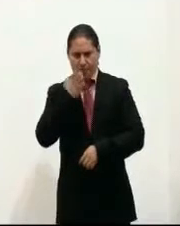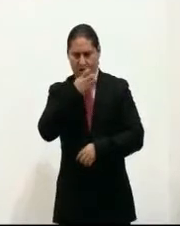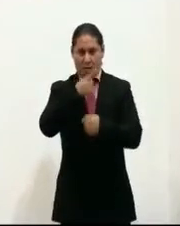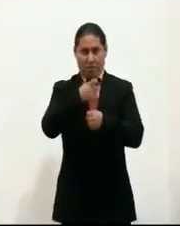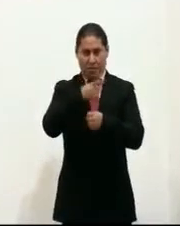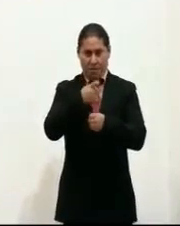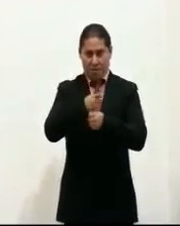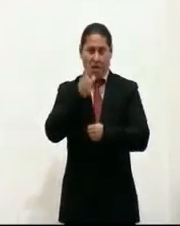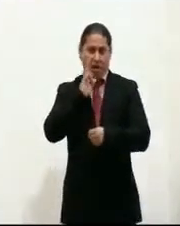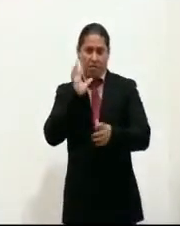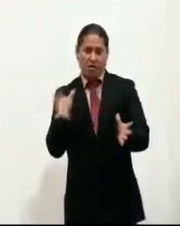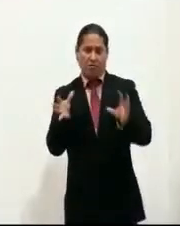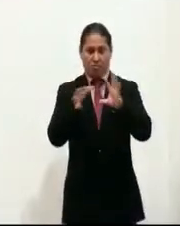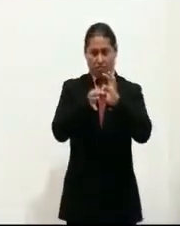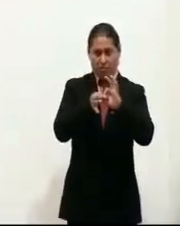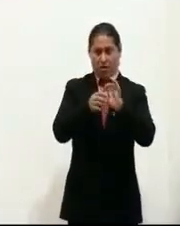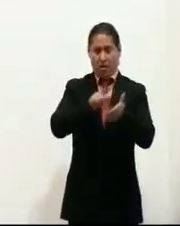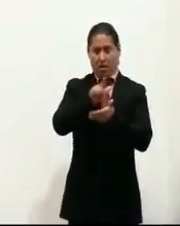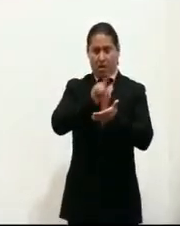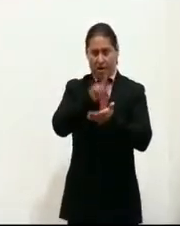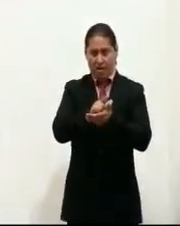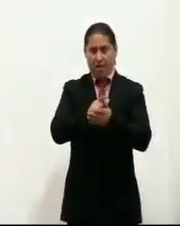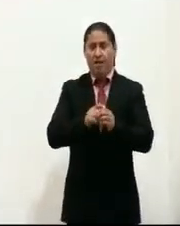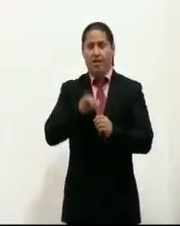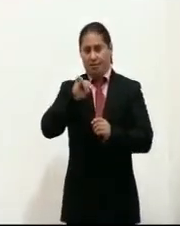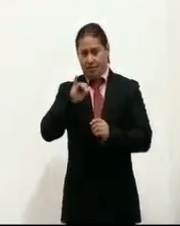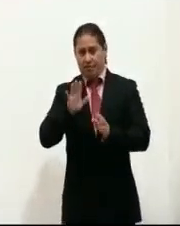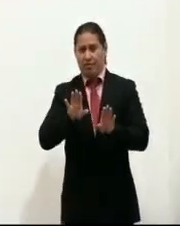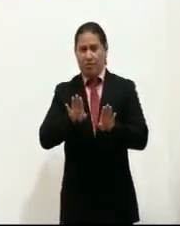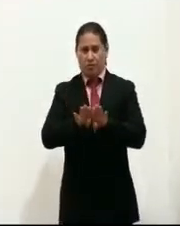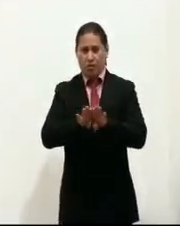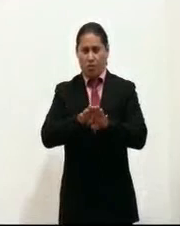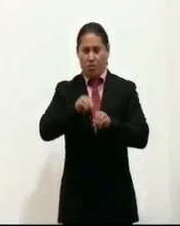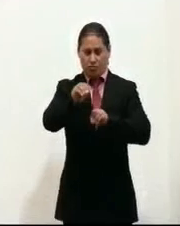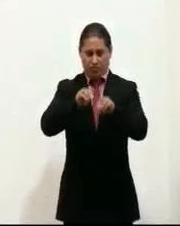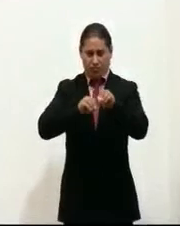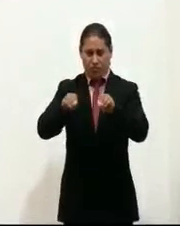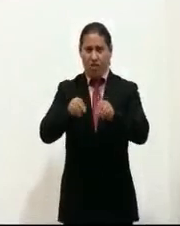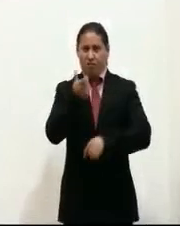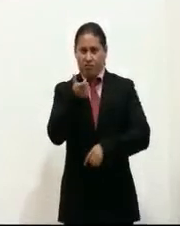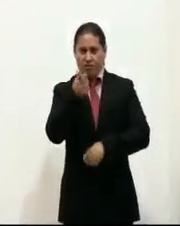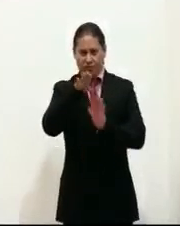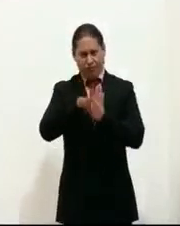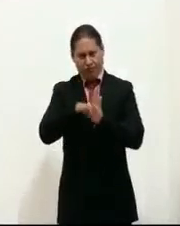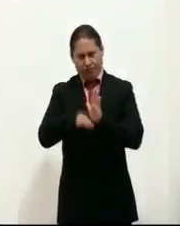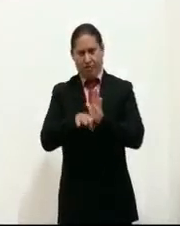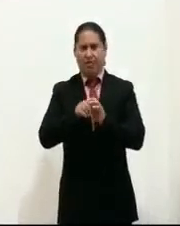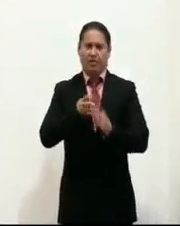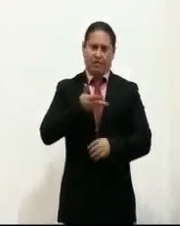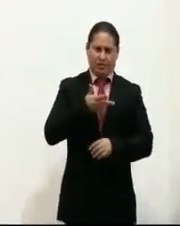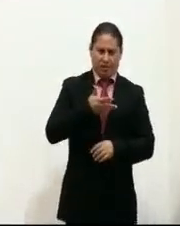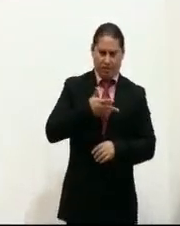una homologación a la ley de adquisiciones federal en relación con sustituir los términos de salarios mínimos que se contienen